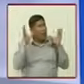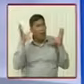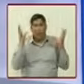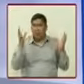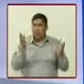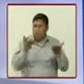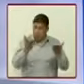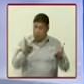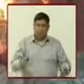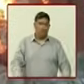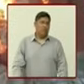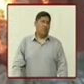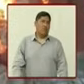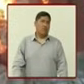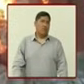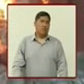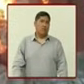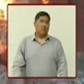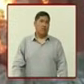alcanzó.